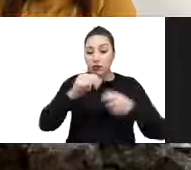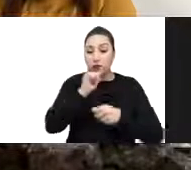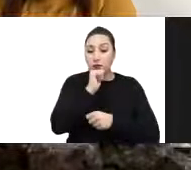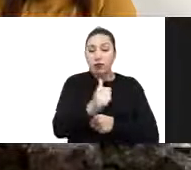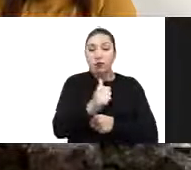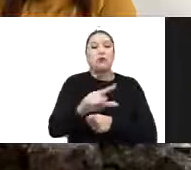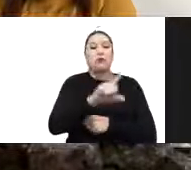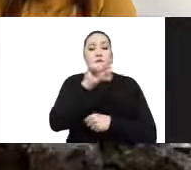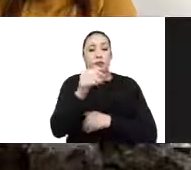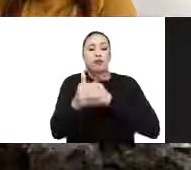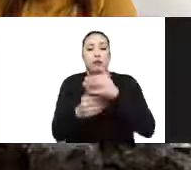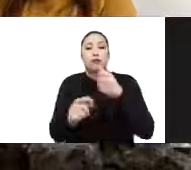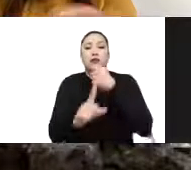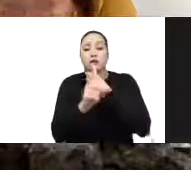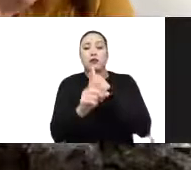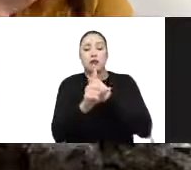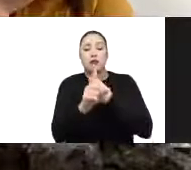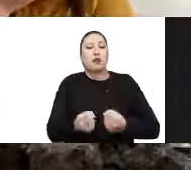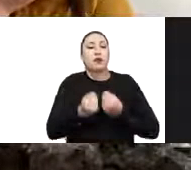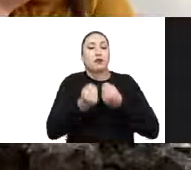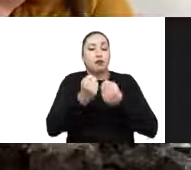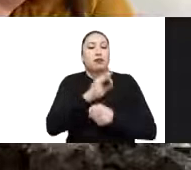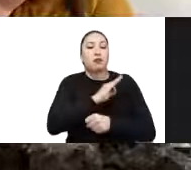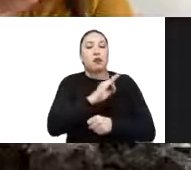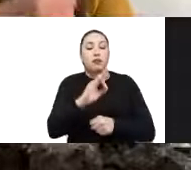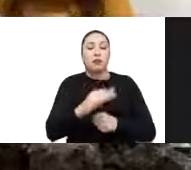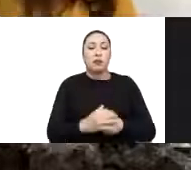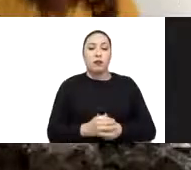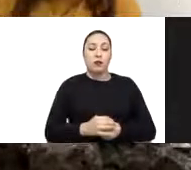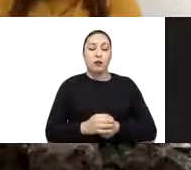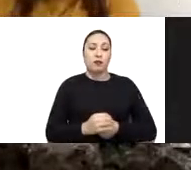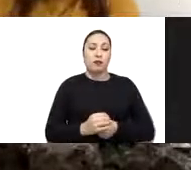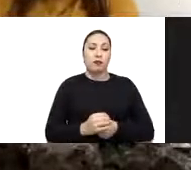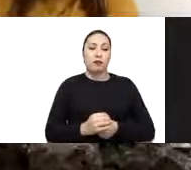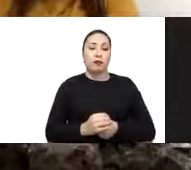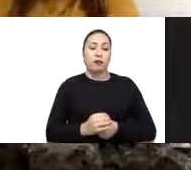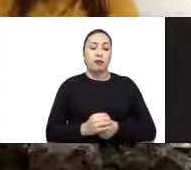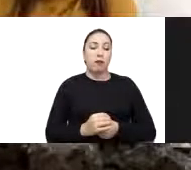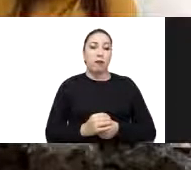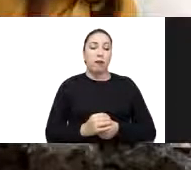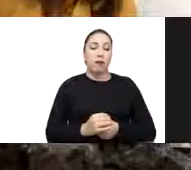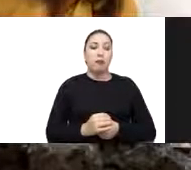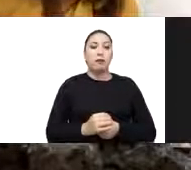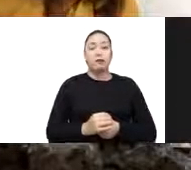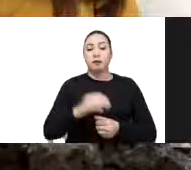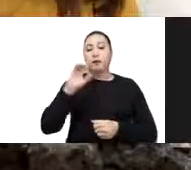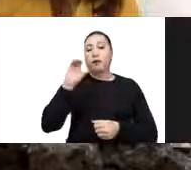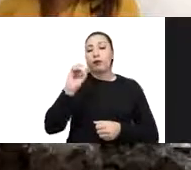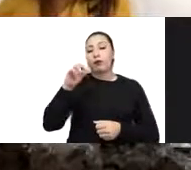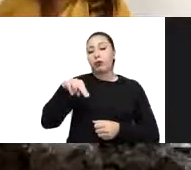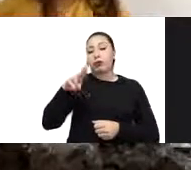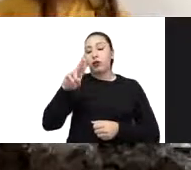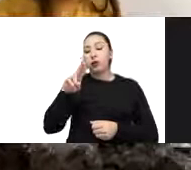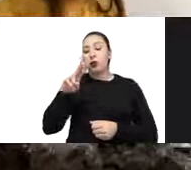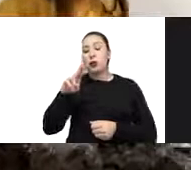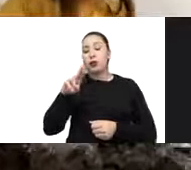pérdida económica muy, muy alta, ¿no? Y bueno, lo que nosotros en Naciones Unidas y el